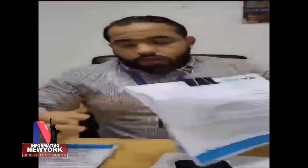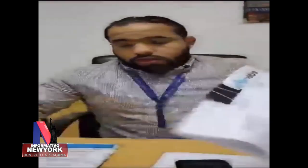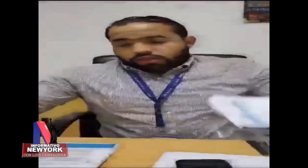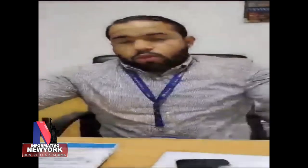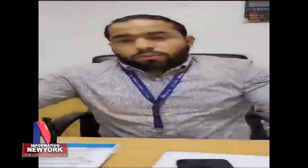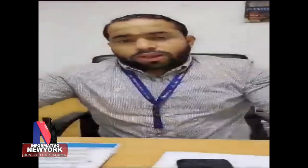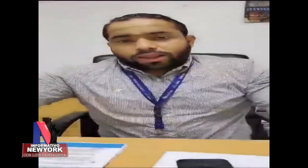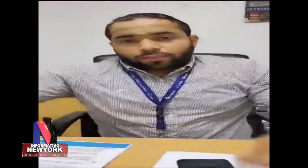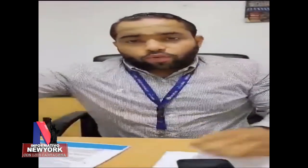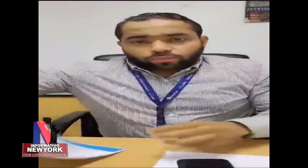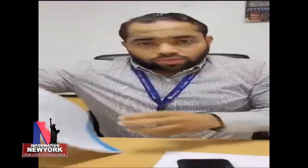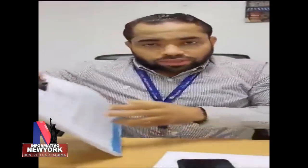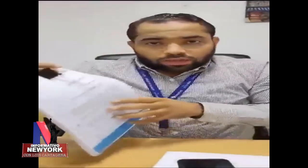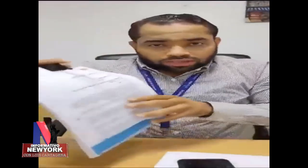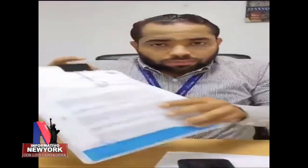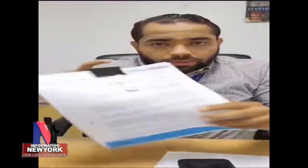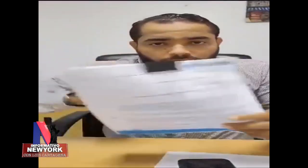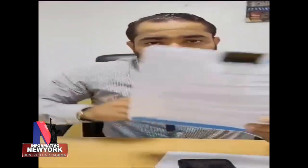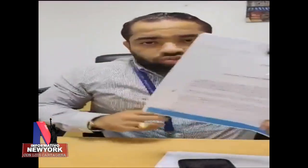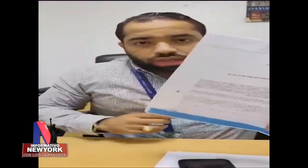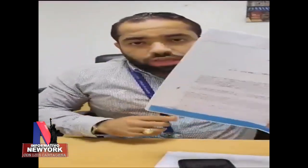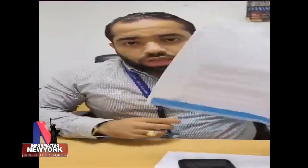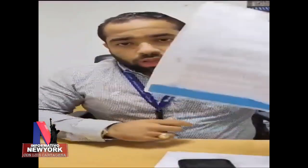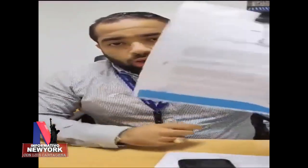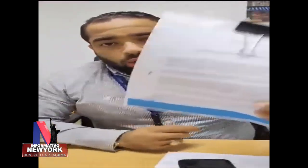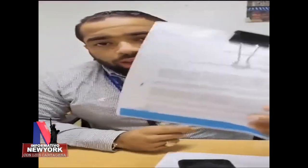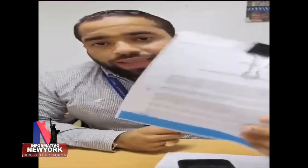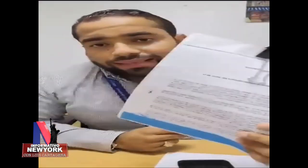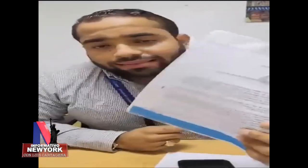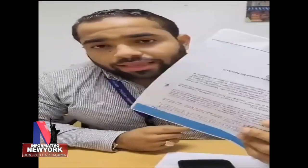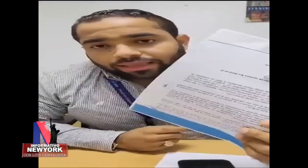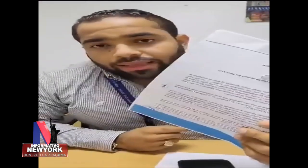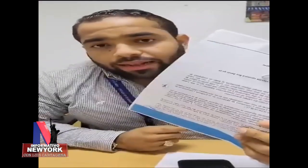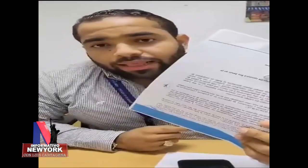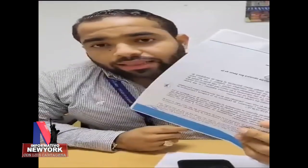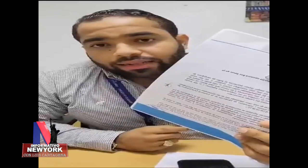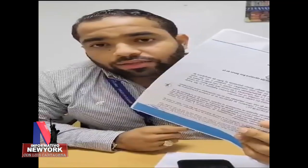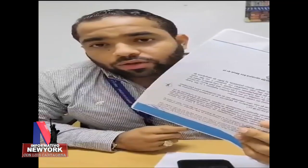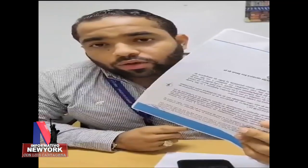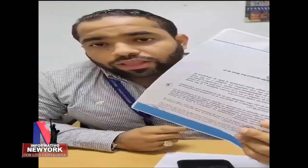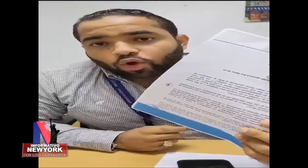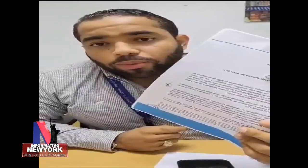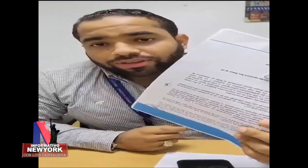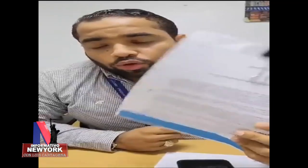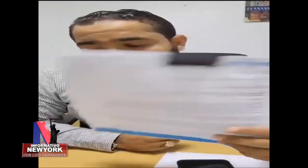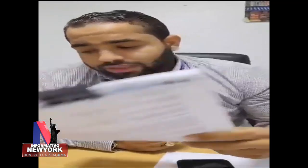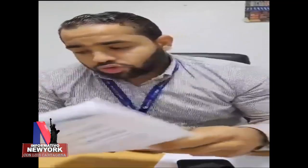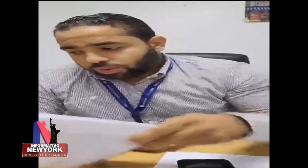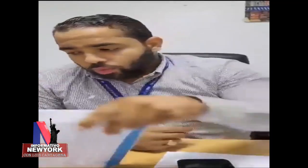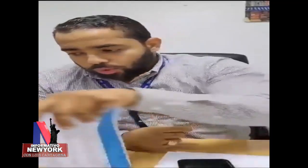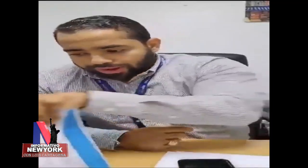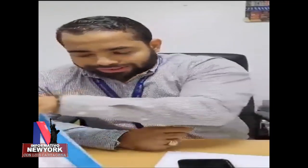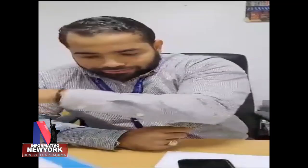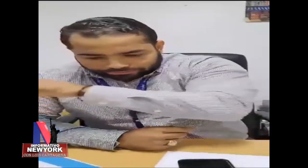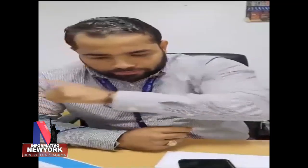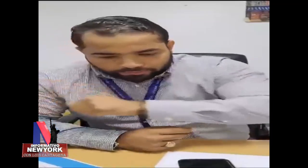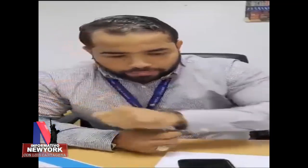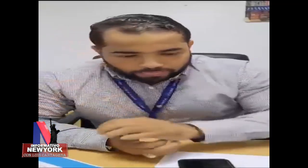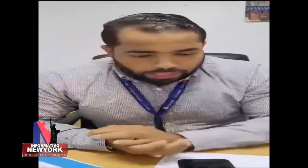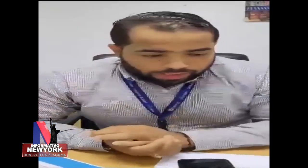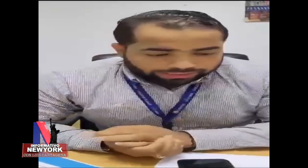medición. De igual manera, hemos depositado esa misma denuncia en lo que es la Dirección de Compras y Contrataciones